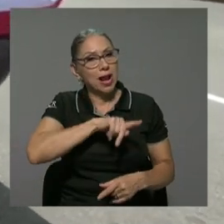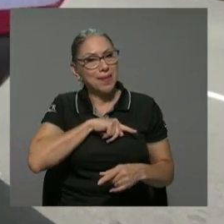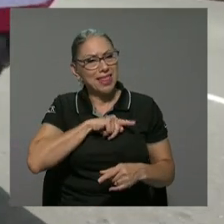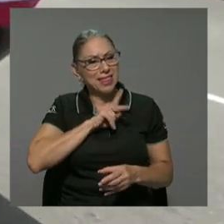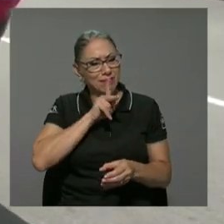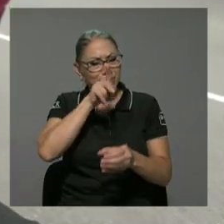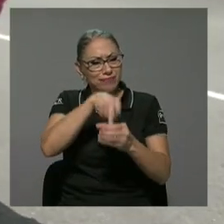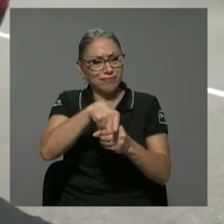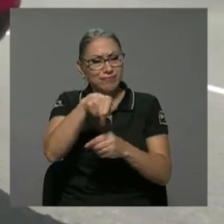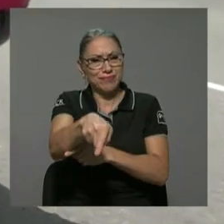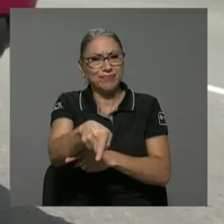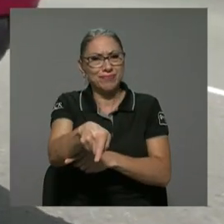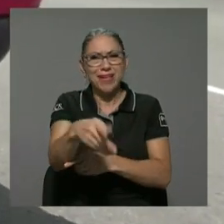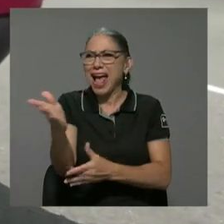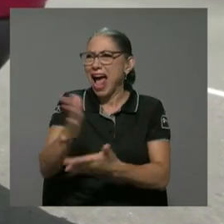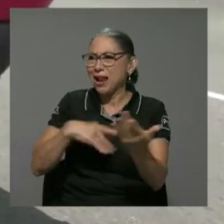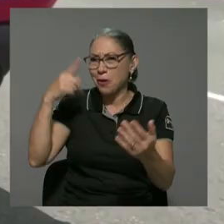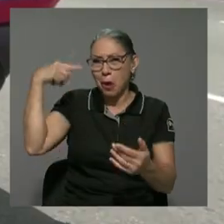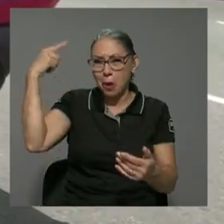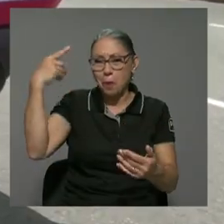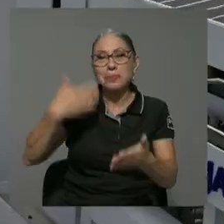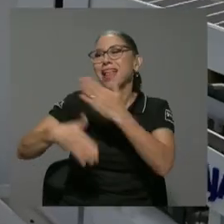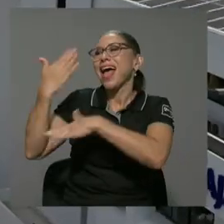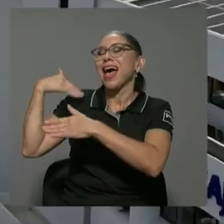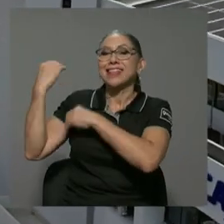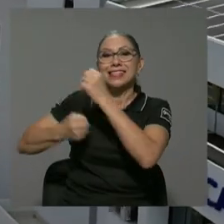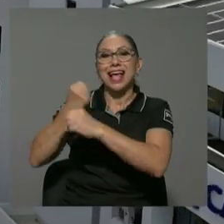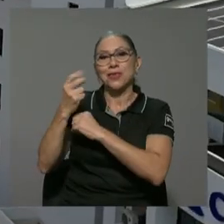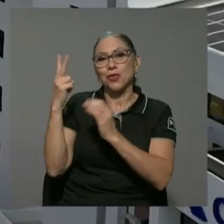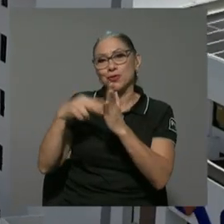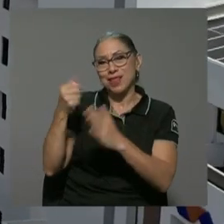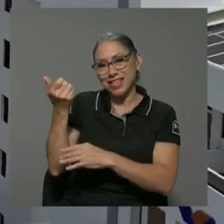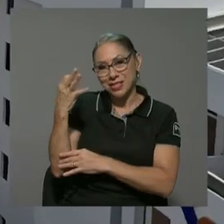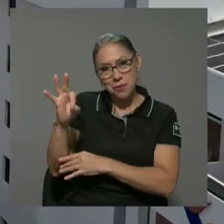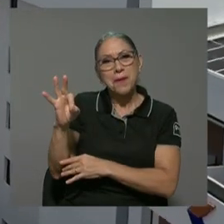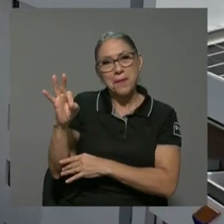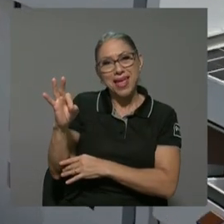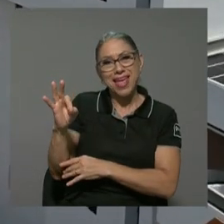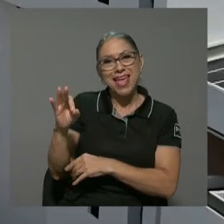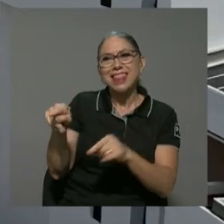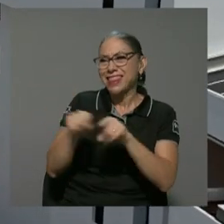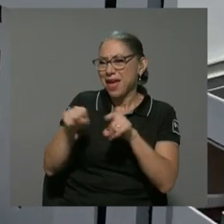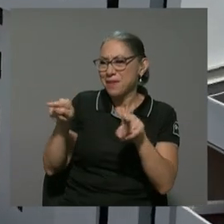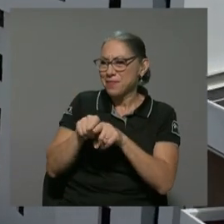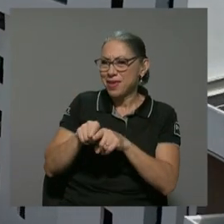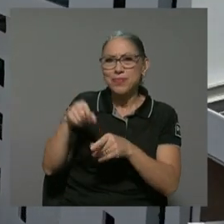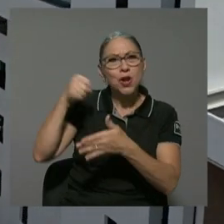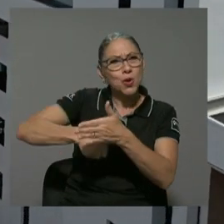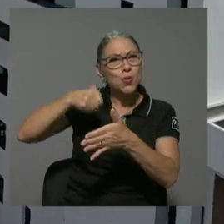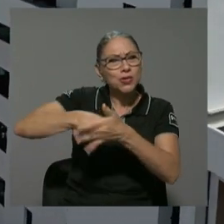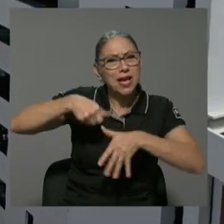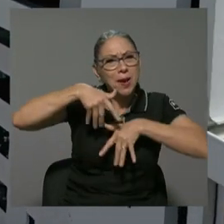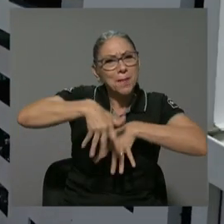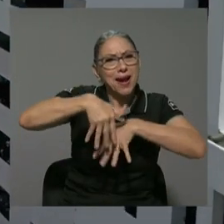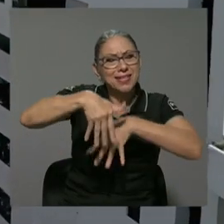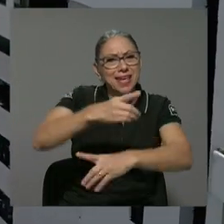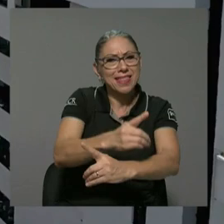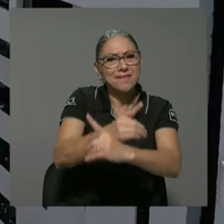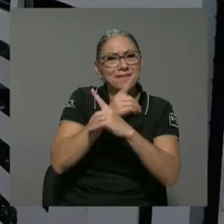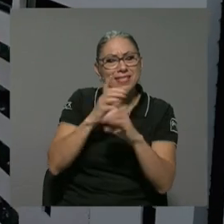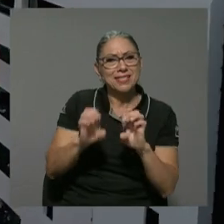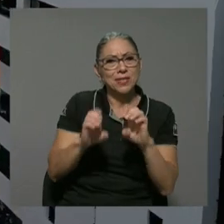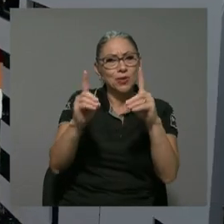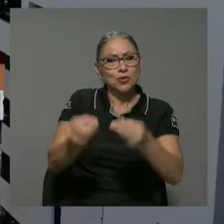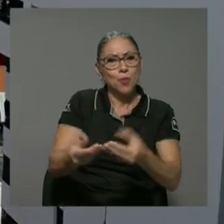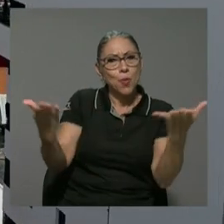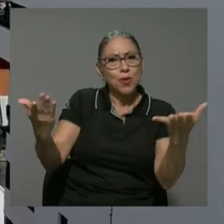fue algo muy loco, en el 2019 ya, hace rato, también fue para la lucha de la marcha por la defensa de la educación pública,